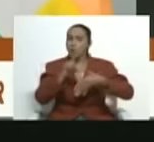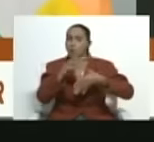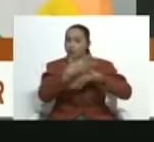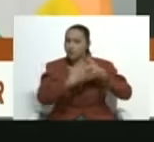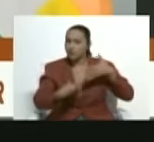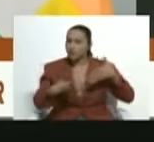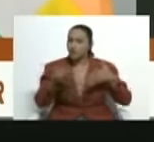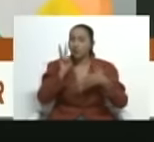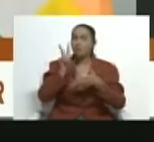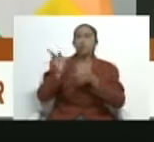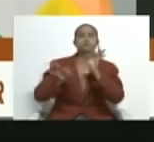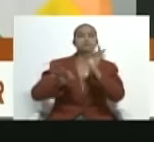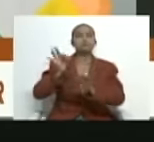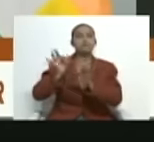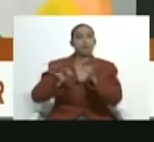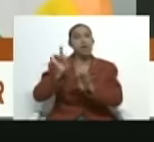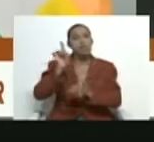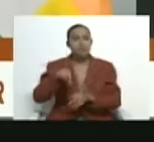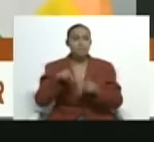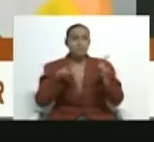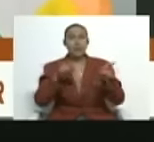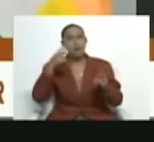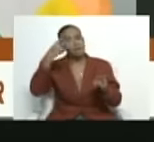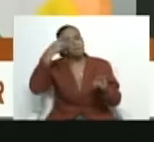especialmente en México, como es el asilo.